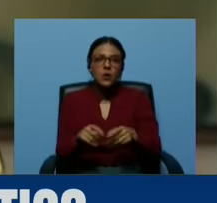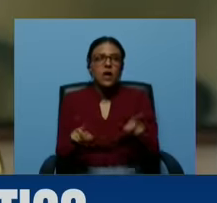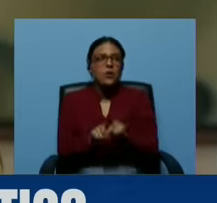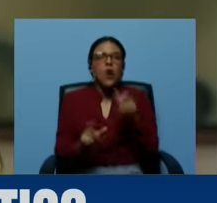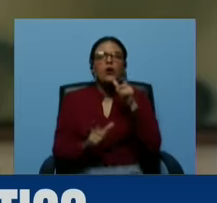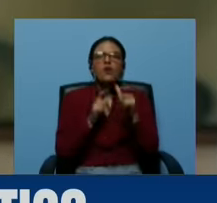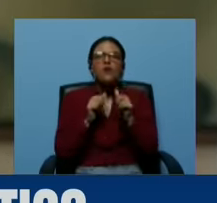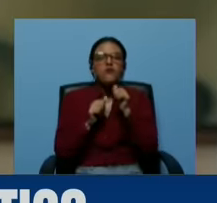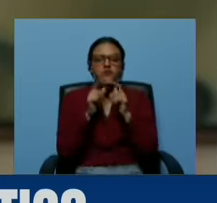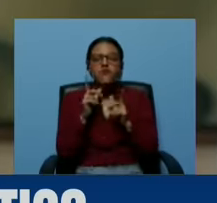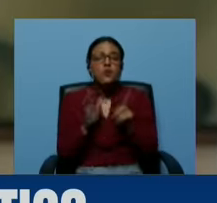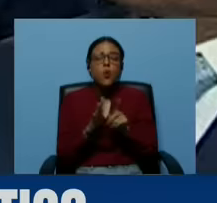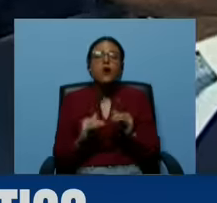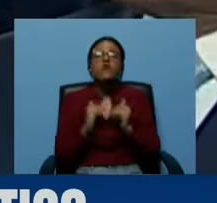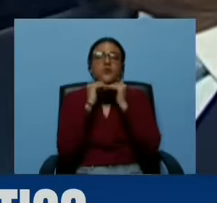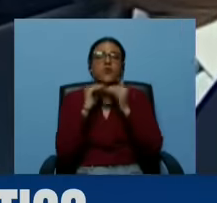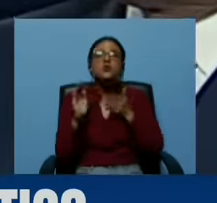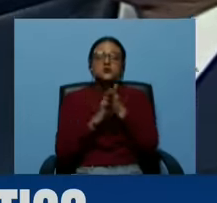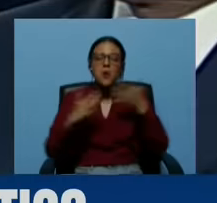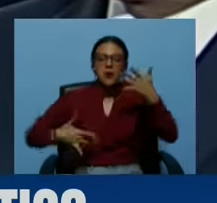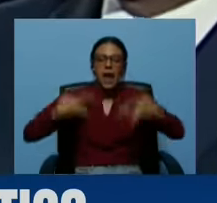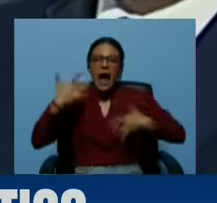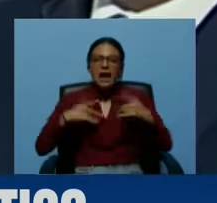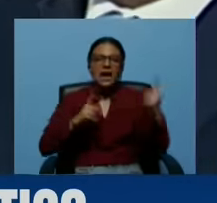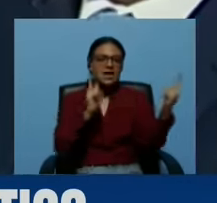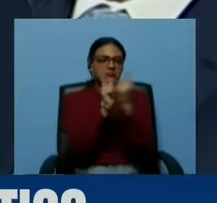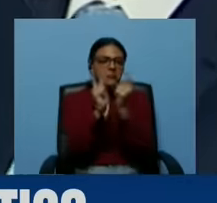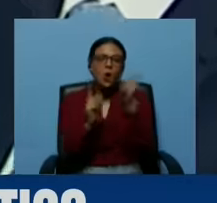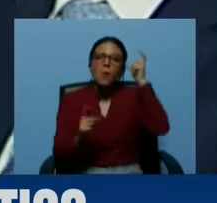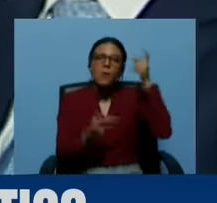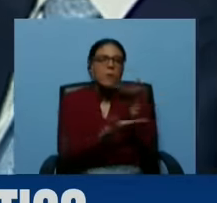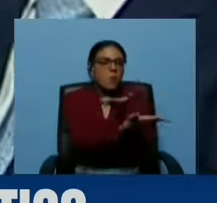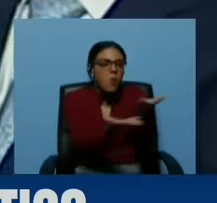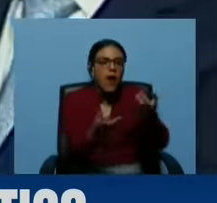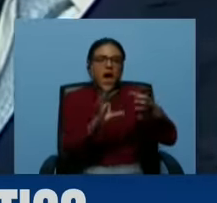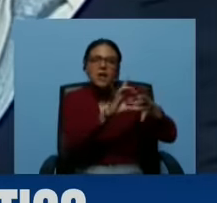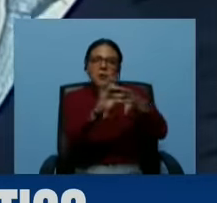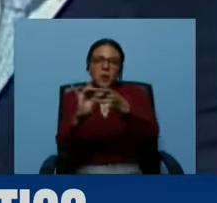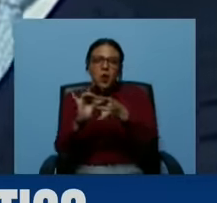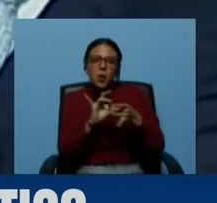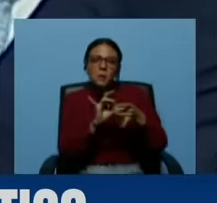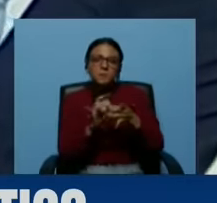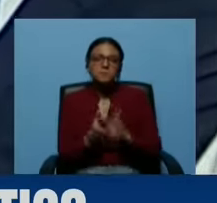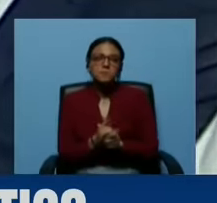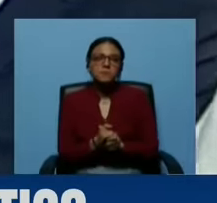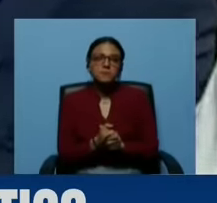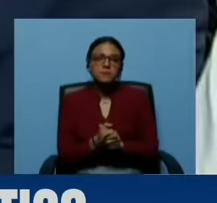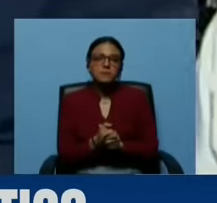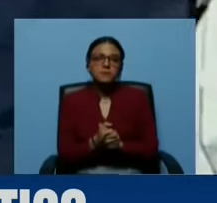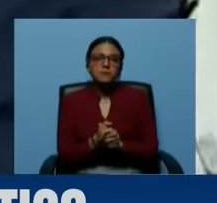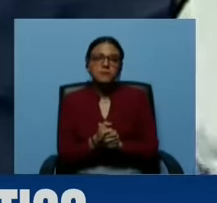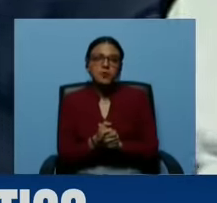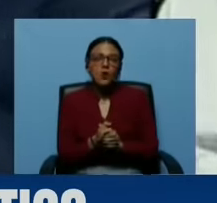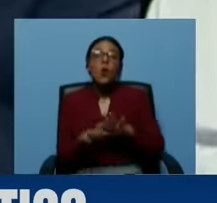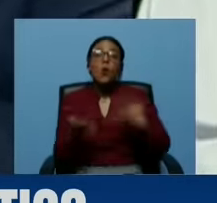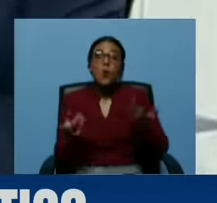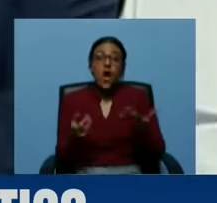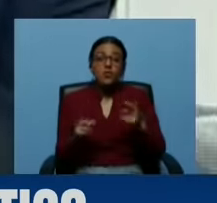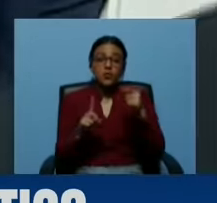mucha alegría, de mucho encuentro con el pueblo venezolano, aún en